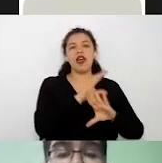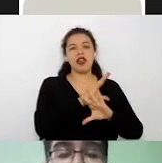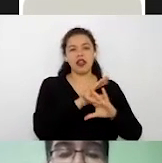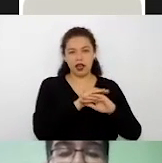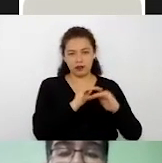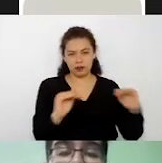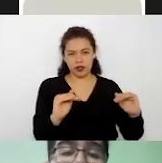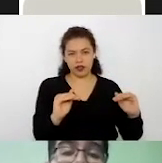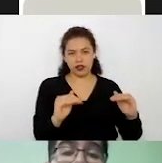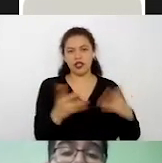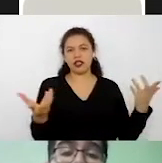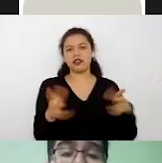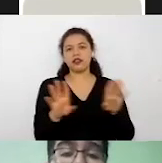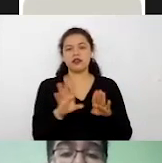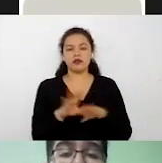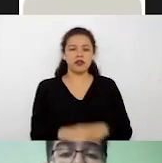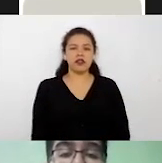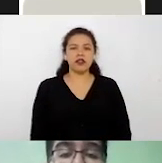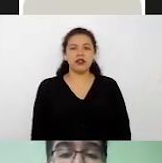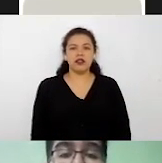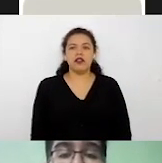lo podrías hacer? Pues sí,